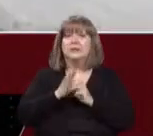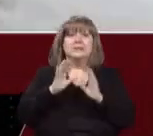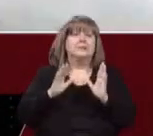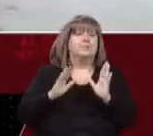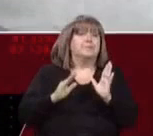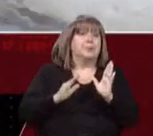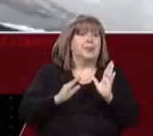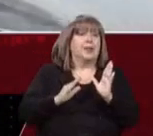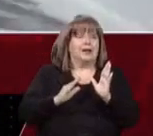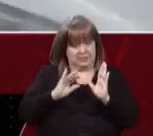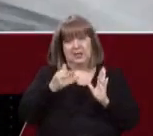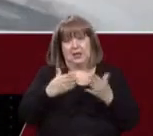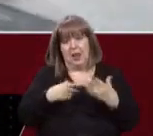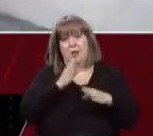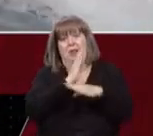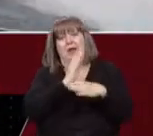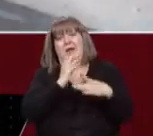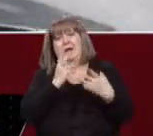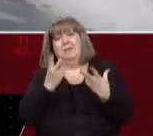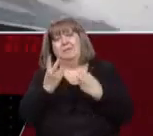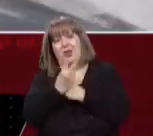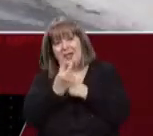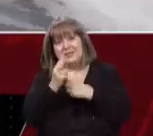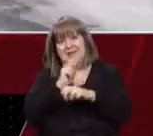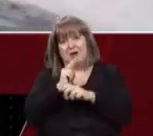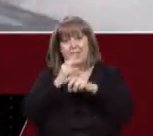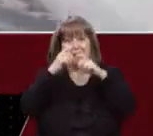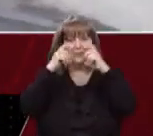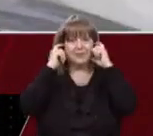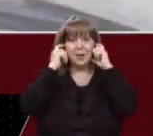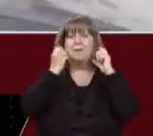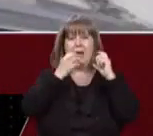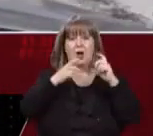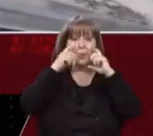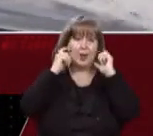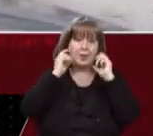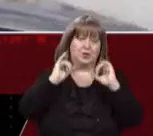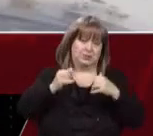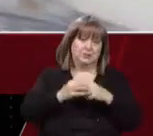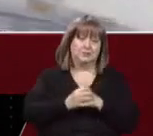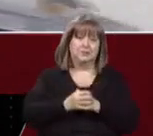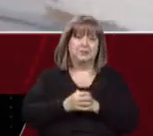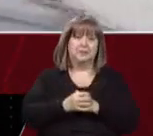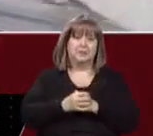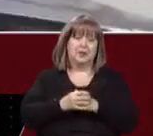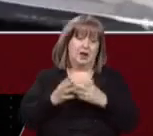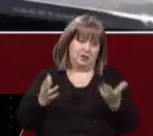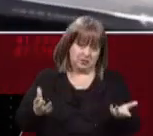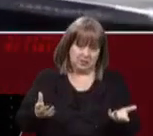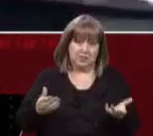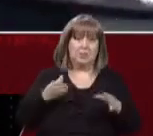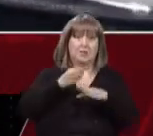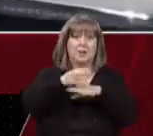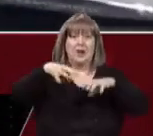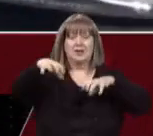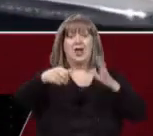recomendaciones Digamos como como medidas de protección al momento de ingresar al complejo y demás no Pero obviamente lo que